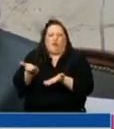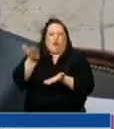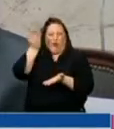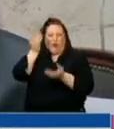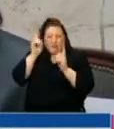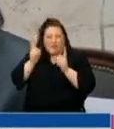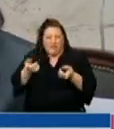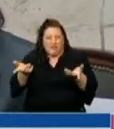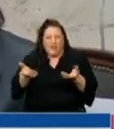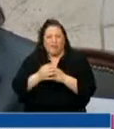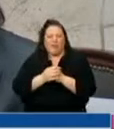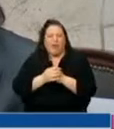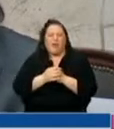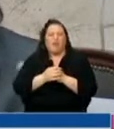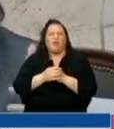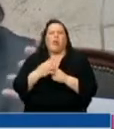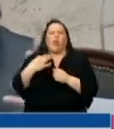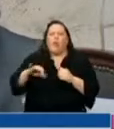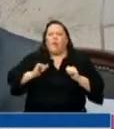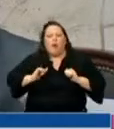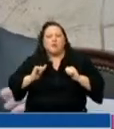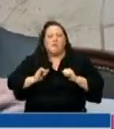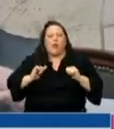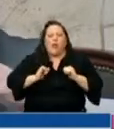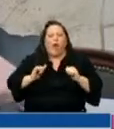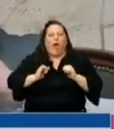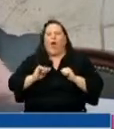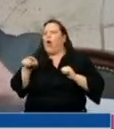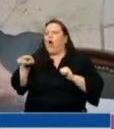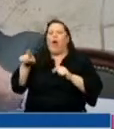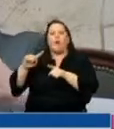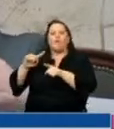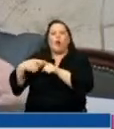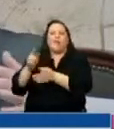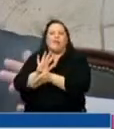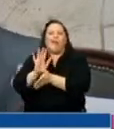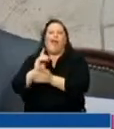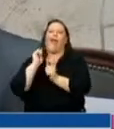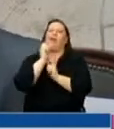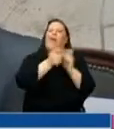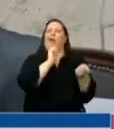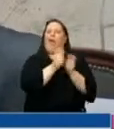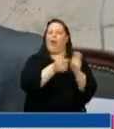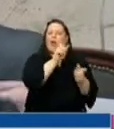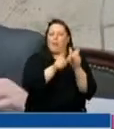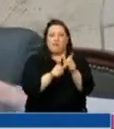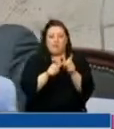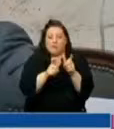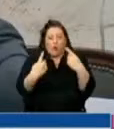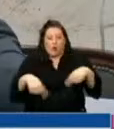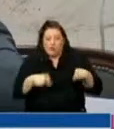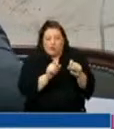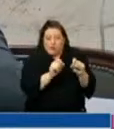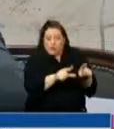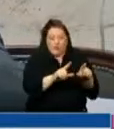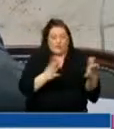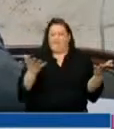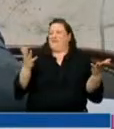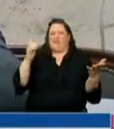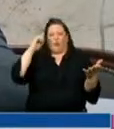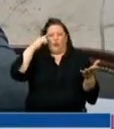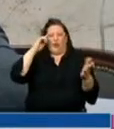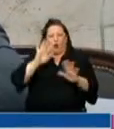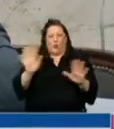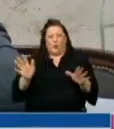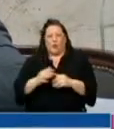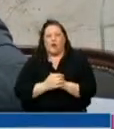yo me parece que hay que hay que Mostrar las contradicciones pero sobre todo nosotros sostener nuestra posición de coherencia Yo sé que nuestra